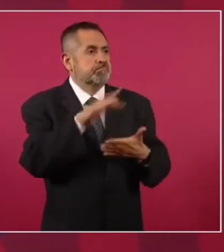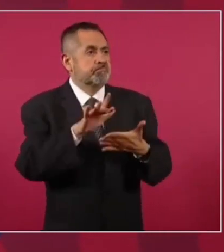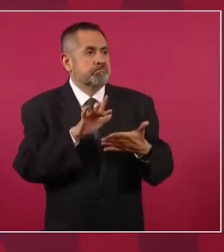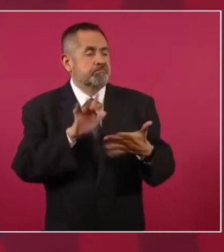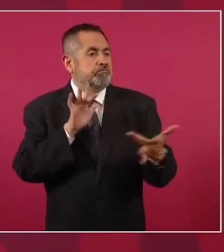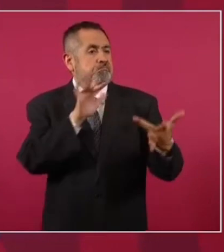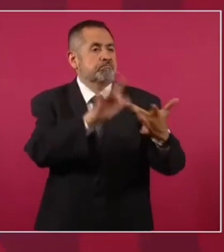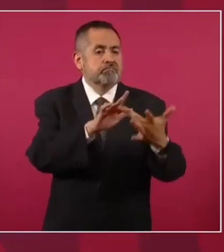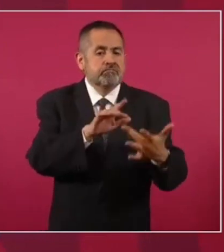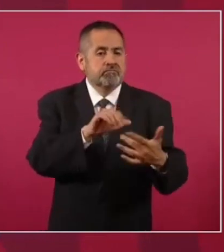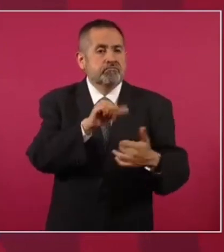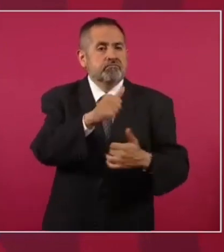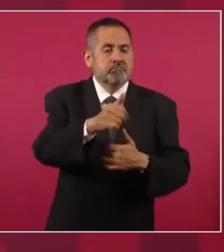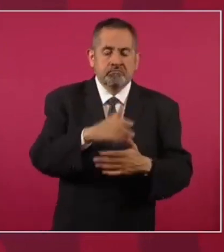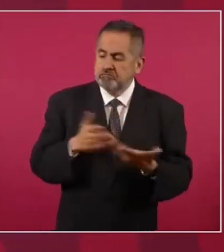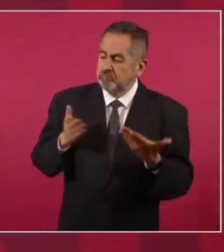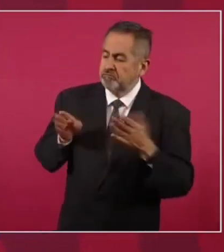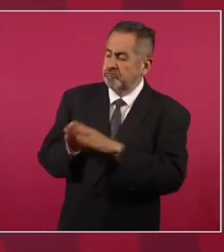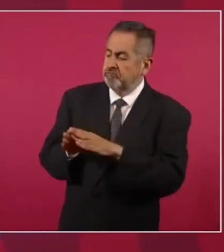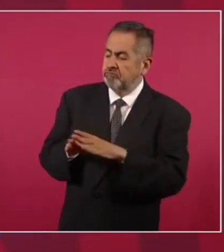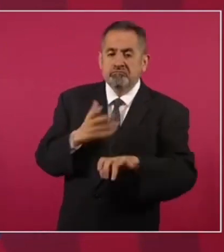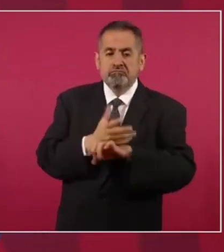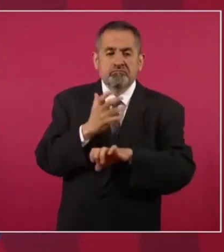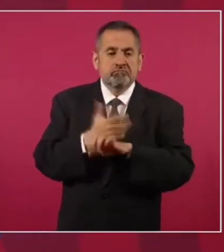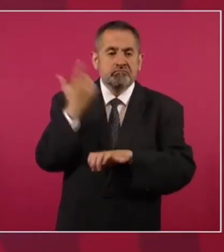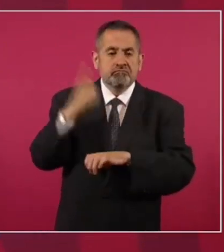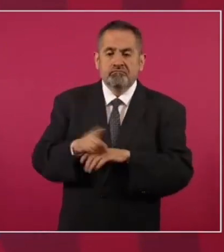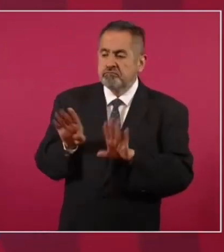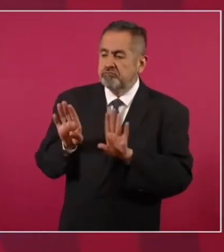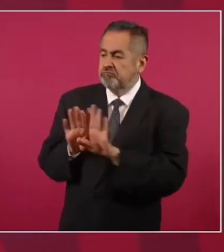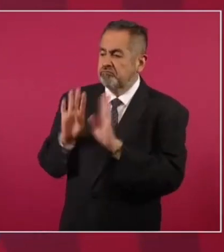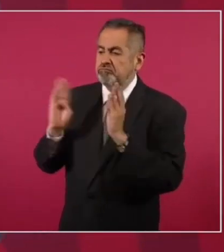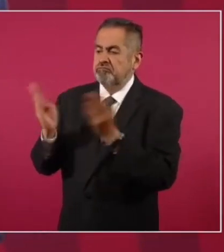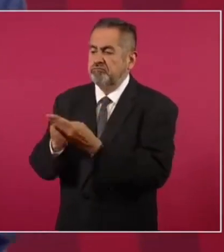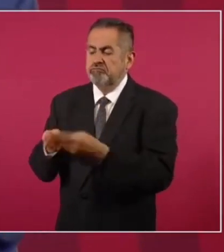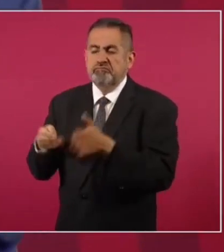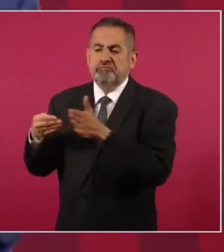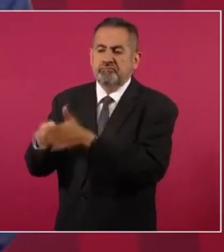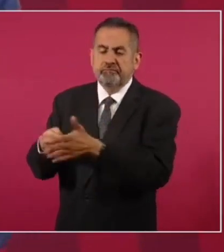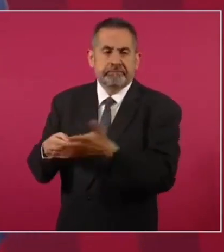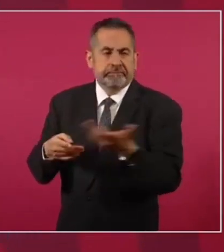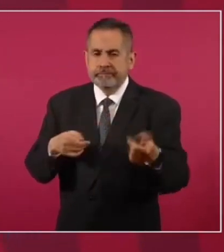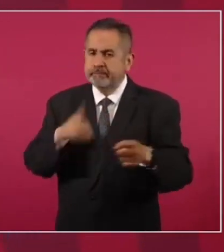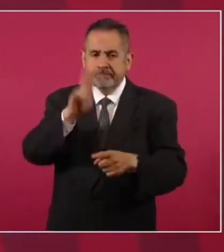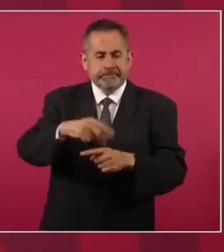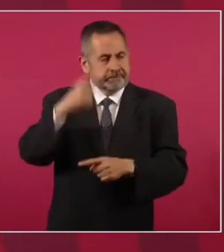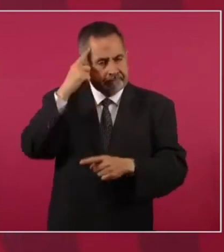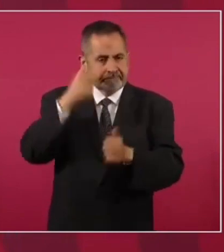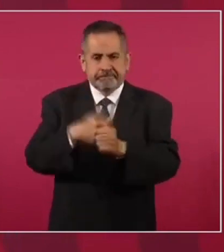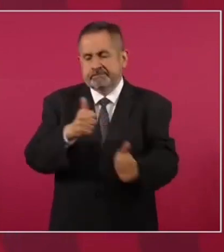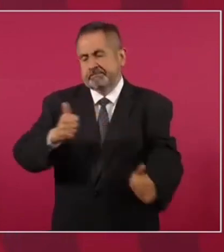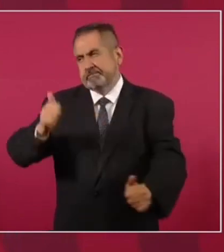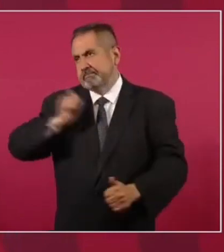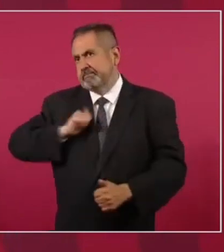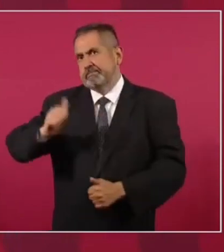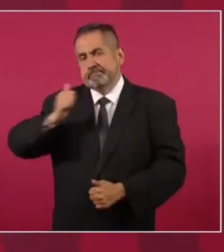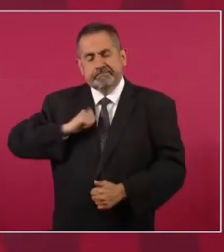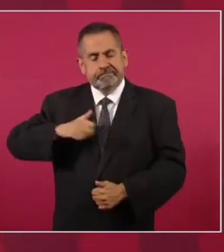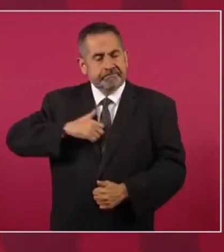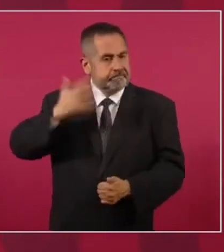gobierno de Estados Unidos. Es una medida retrógrada, medieval,